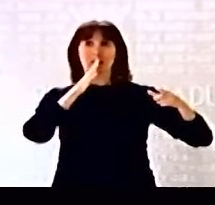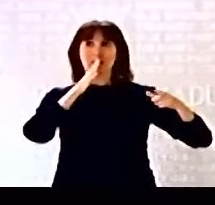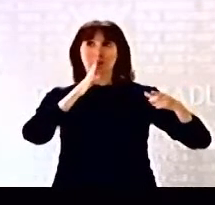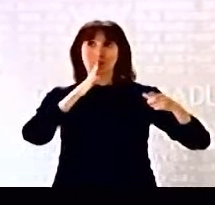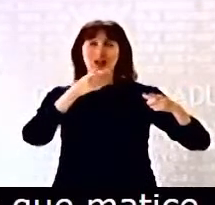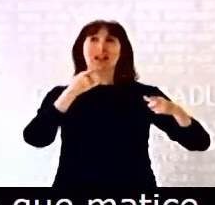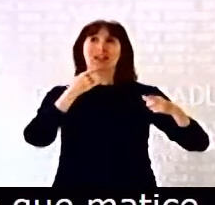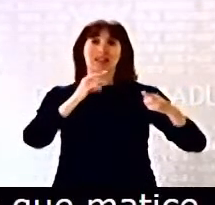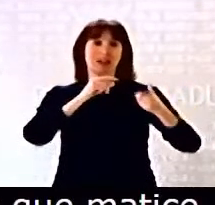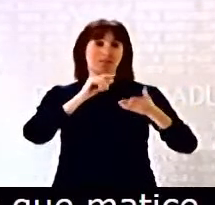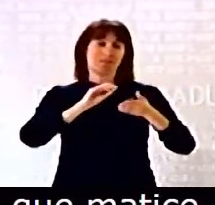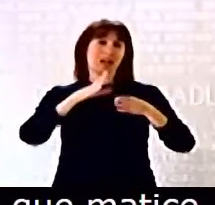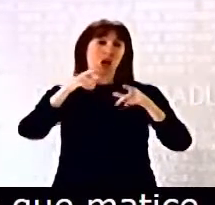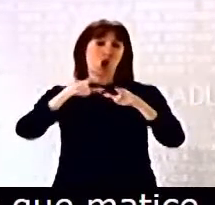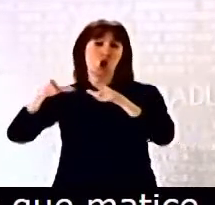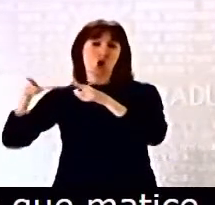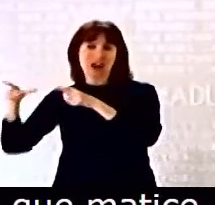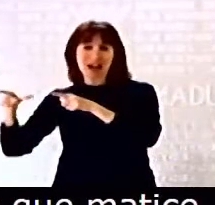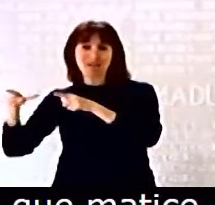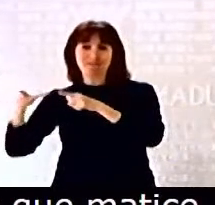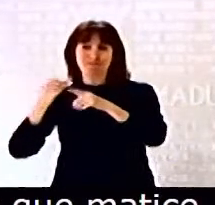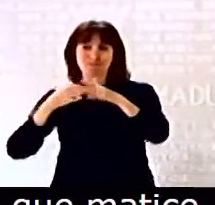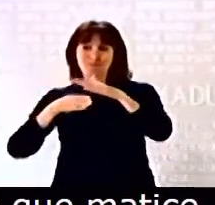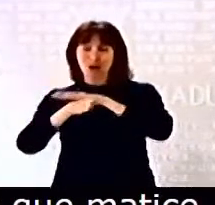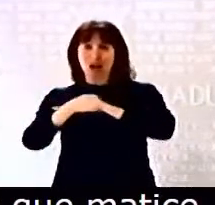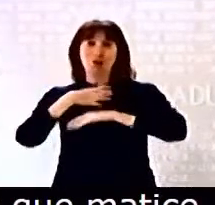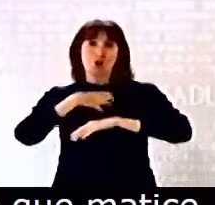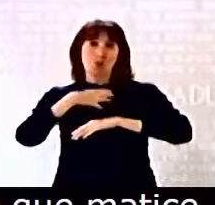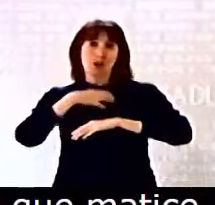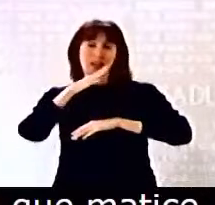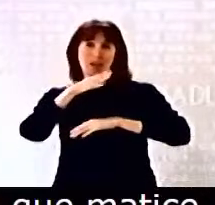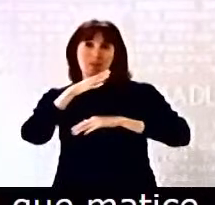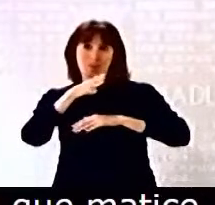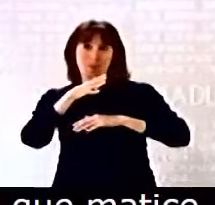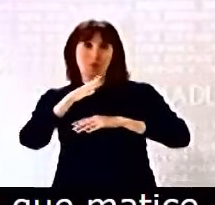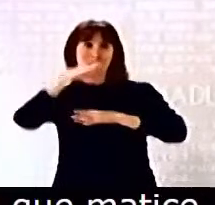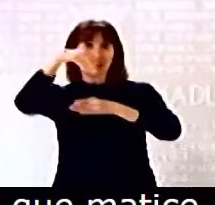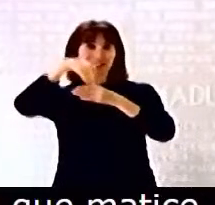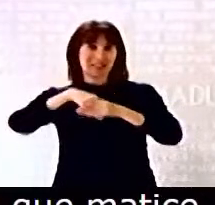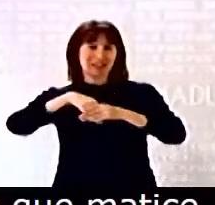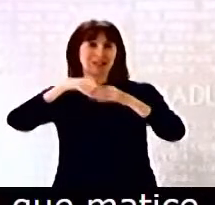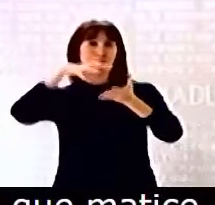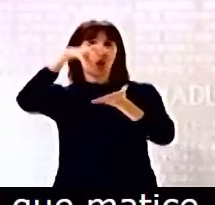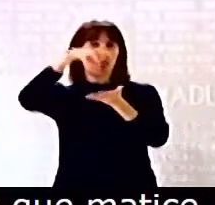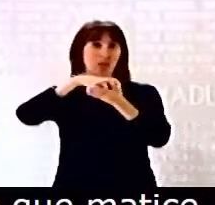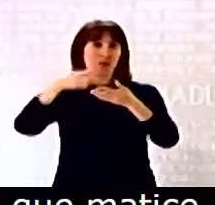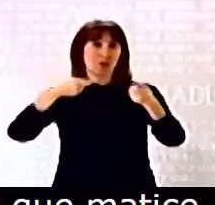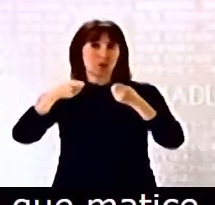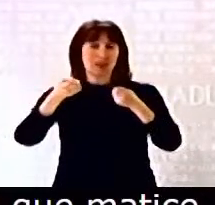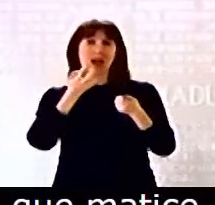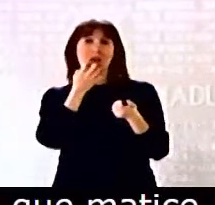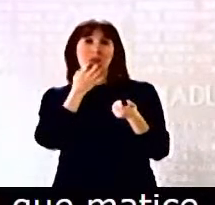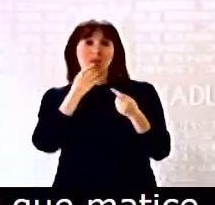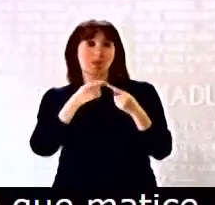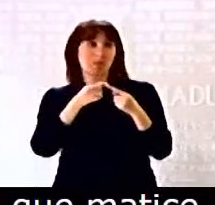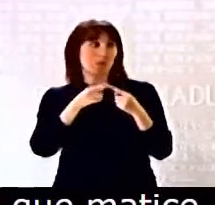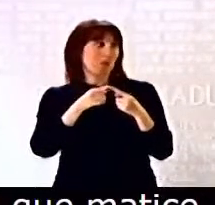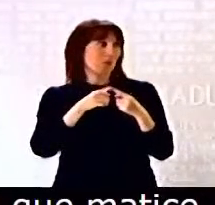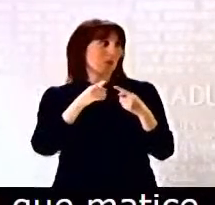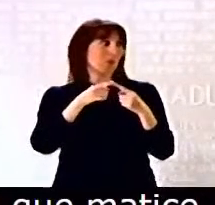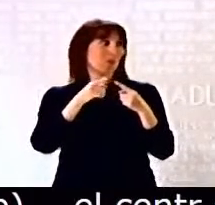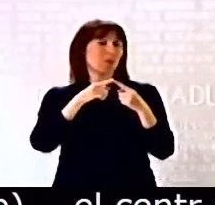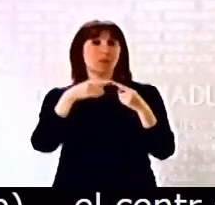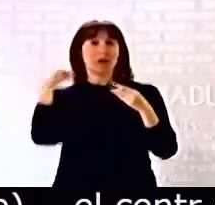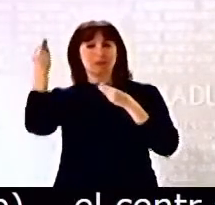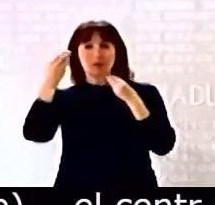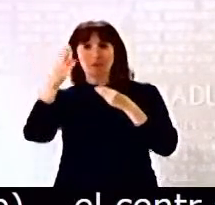pueden abrirse porque no dan a la calle las tiendas que están en su interior, si finalmente no se van a poder abrir, como puede ser el centro comercial del Faro, en el que todos estamos